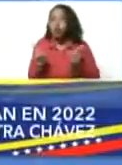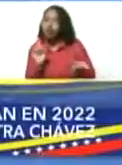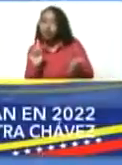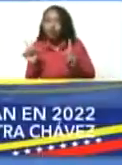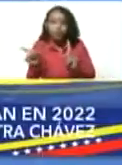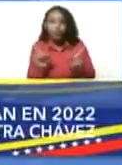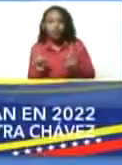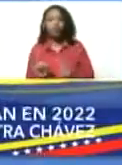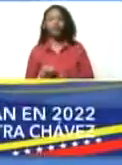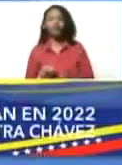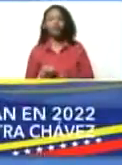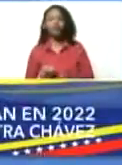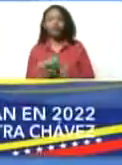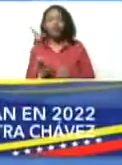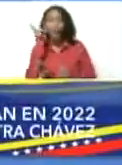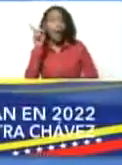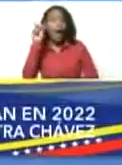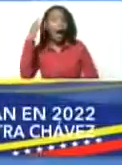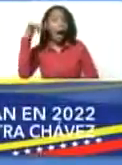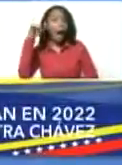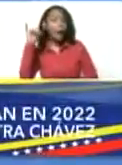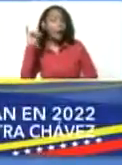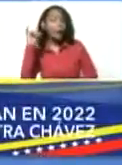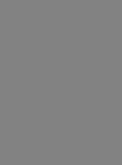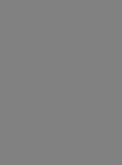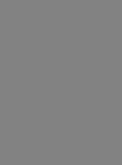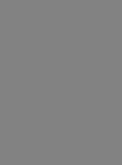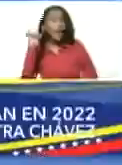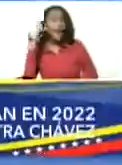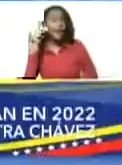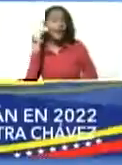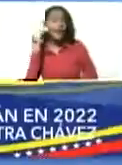Ahí está la diputada constituyente,